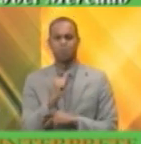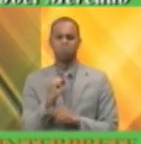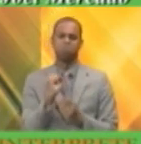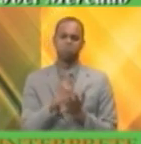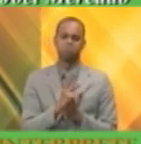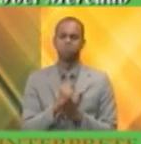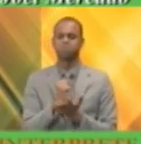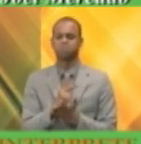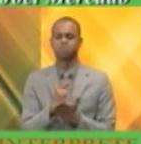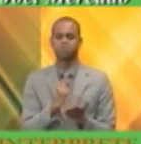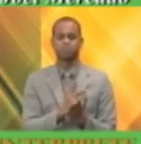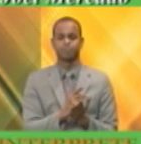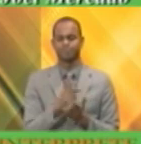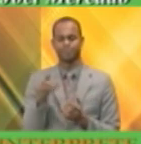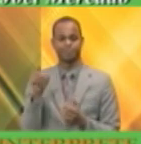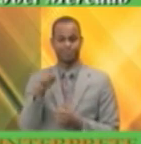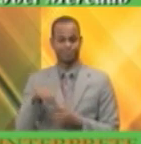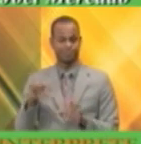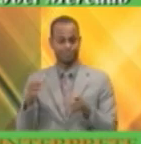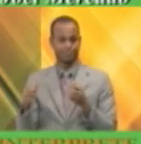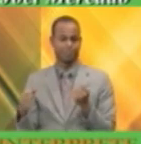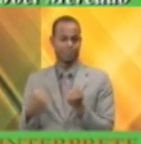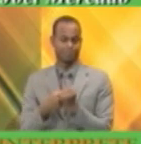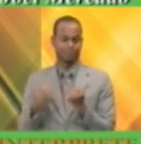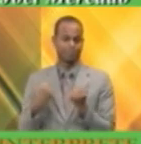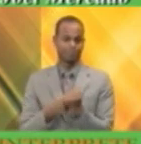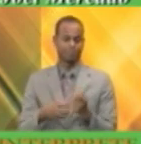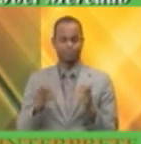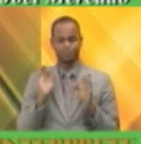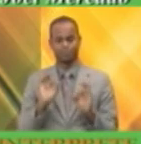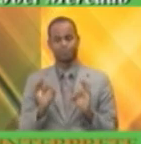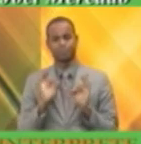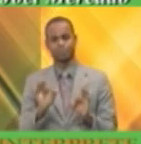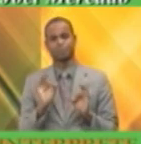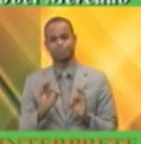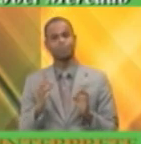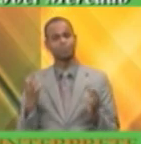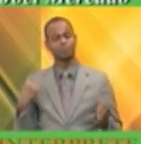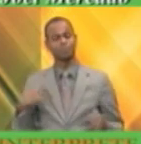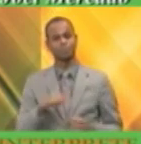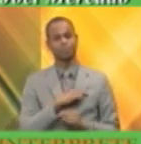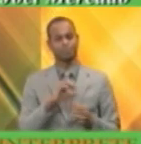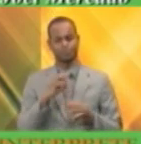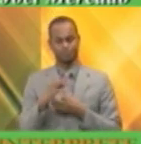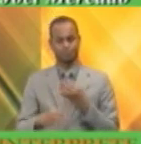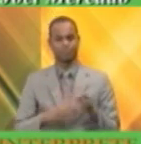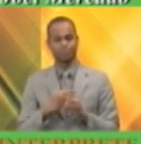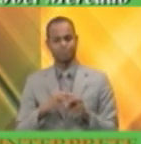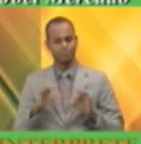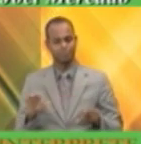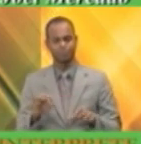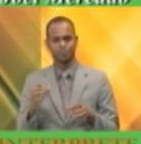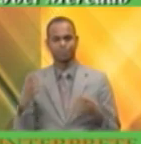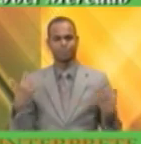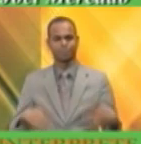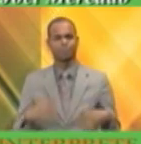bien, Geraldo y los demás. Nos apoyan como Federación de Atletismo aquí, nosotros no hemos